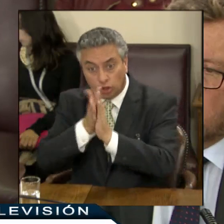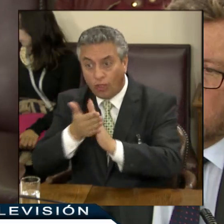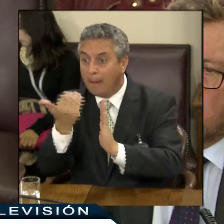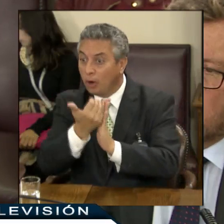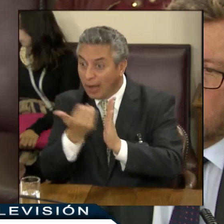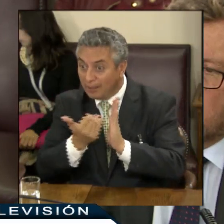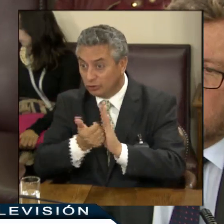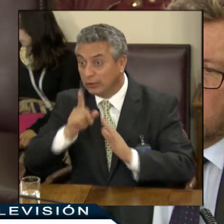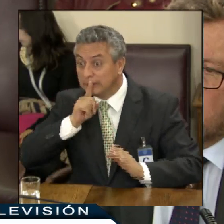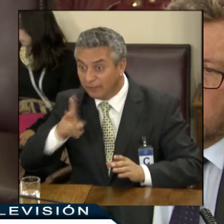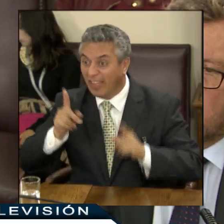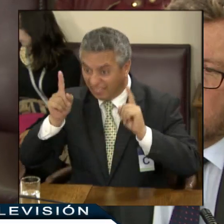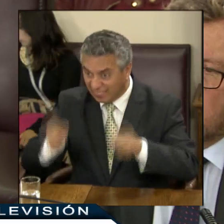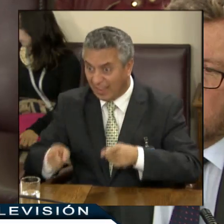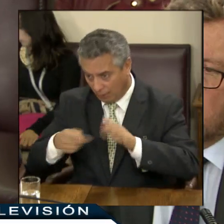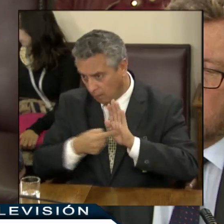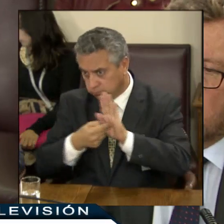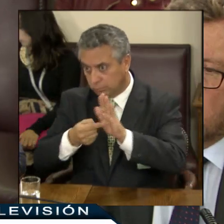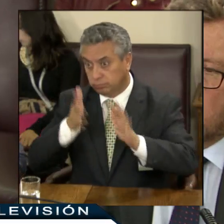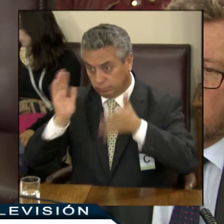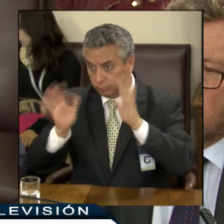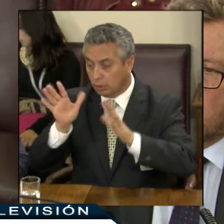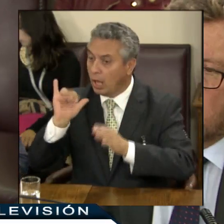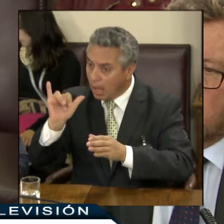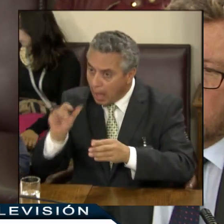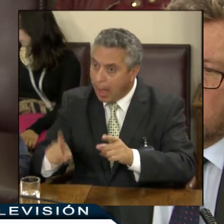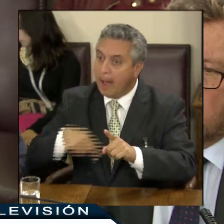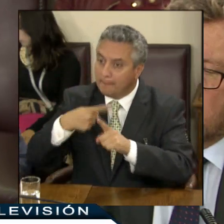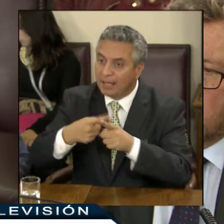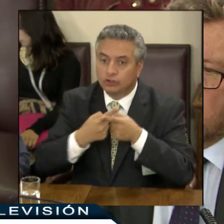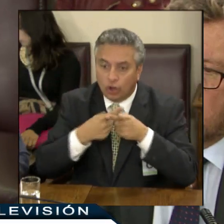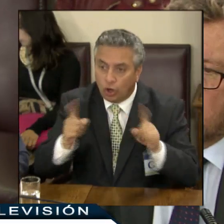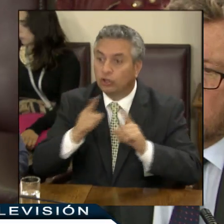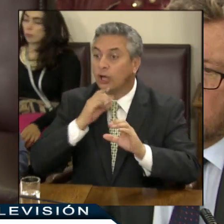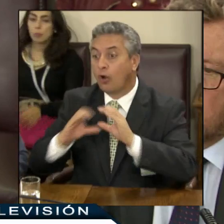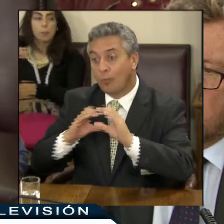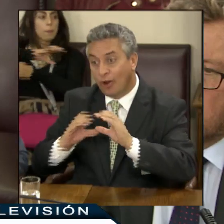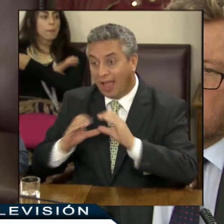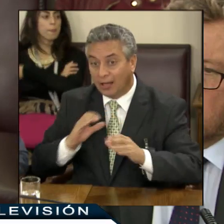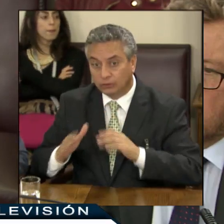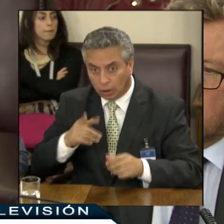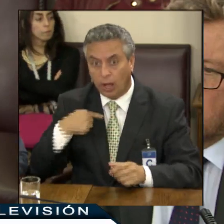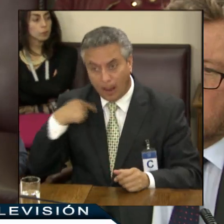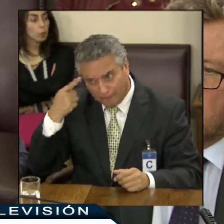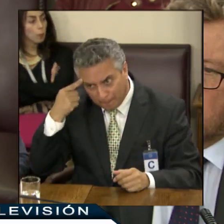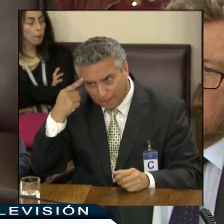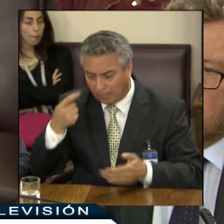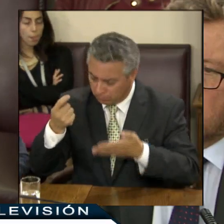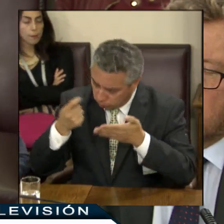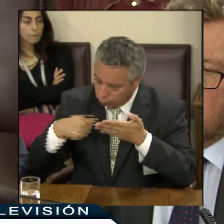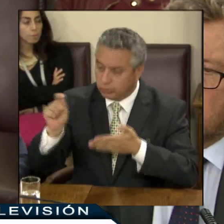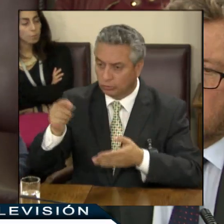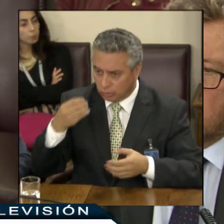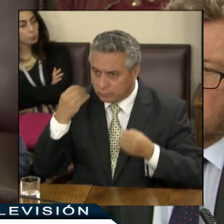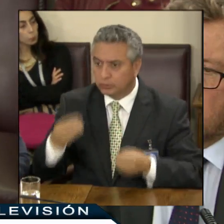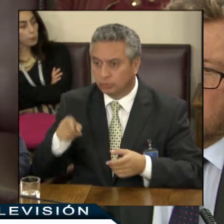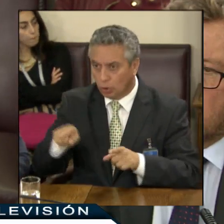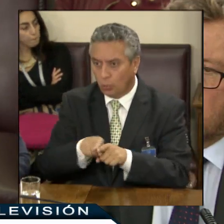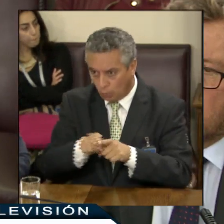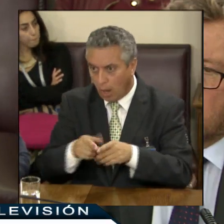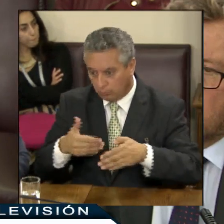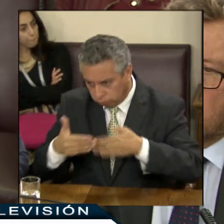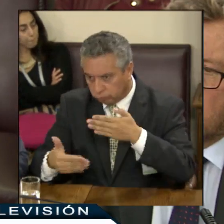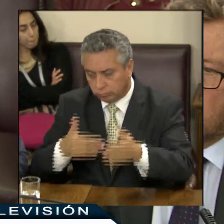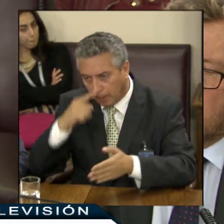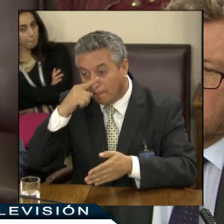televisiva debe ser transmitida en lengua de seña y adicionalmente en otro mecanismo de comunicación audiovisual nos parece acertado y nos parece que más menos se conduce y